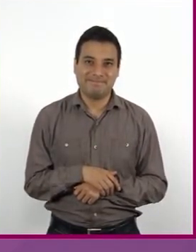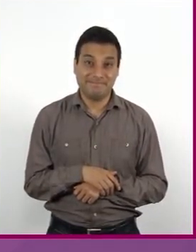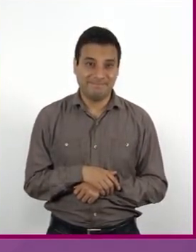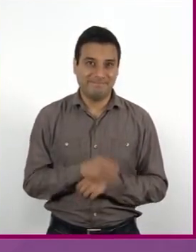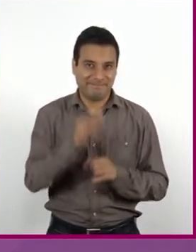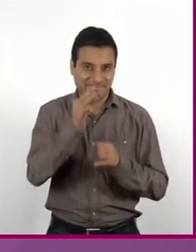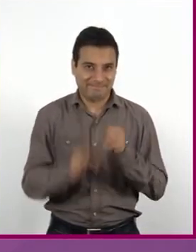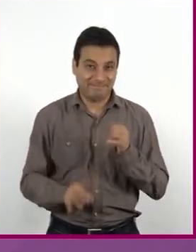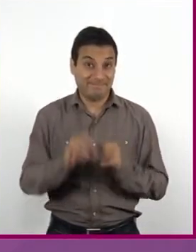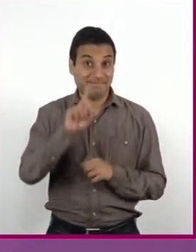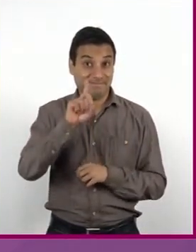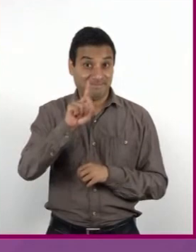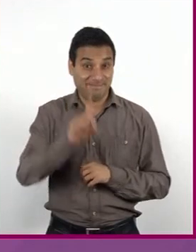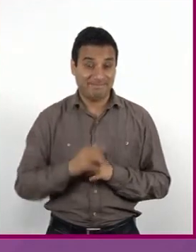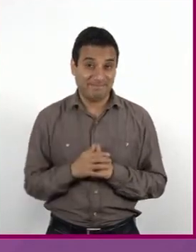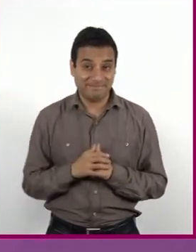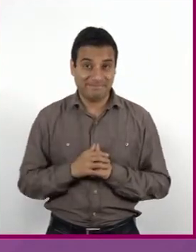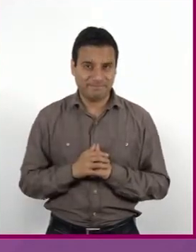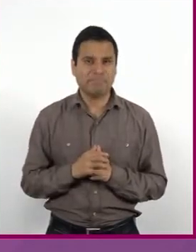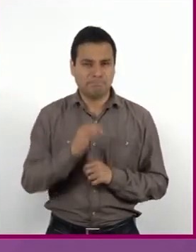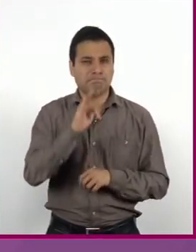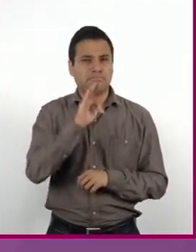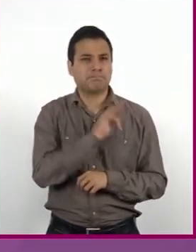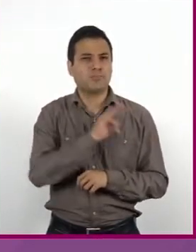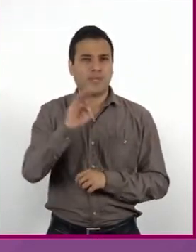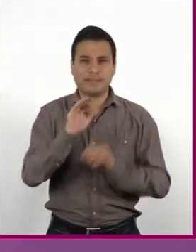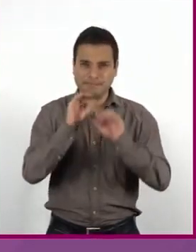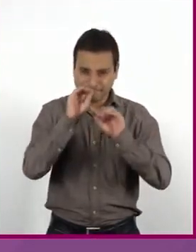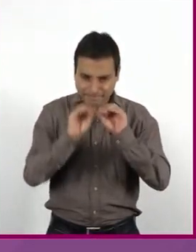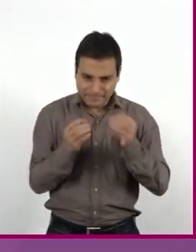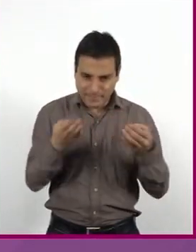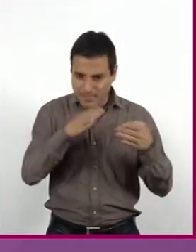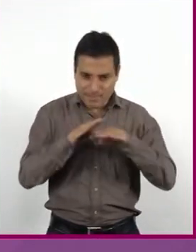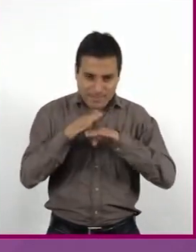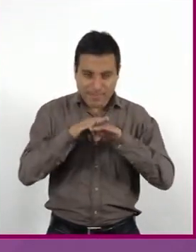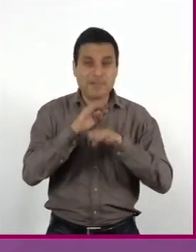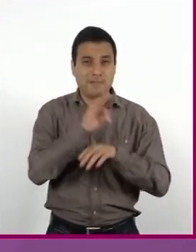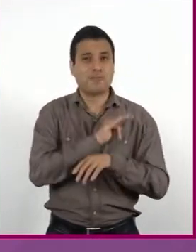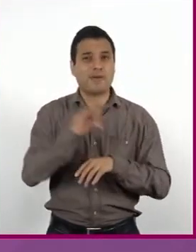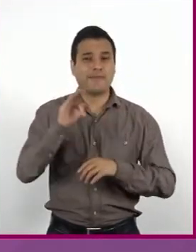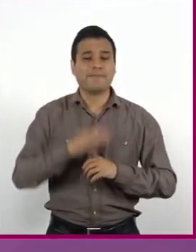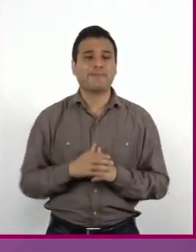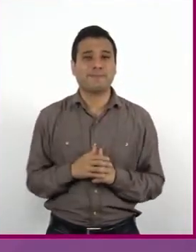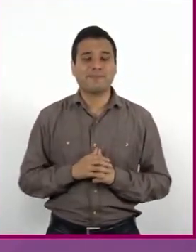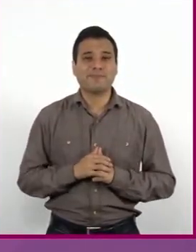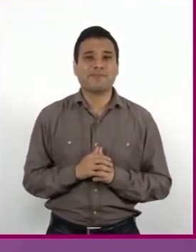Finalmente, con el desarrollo D, sí se puede construir la caja.